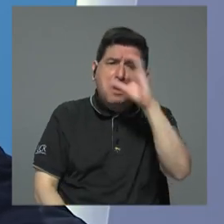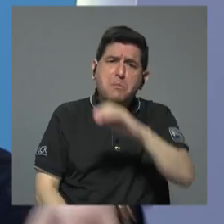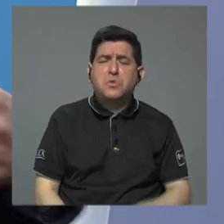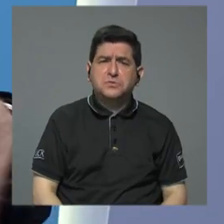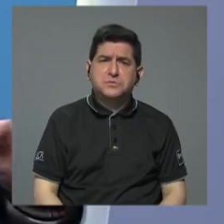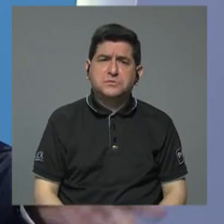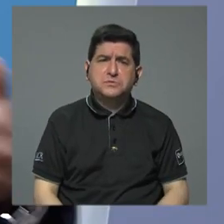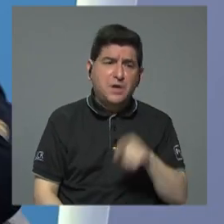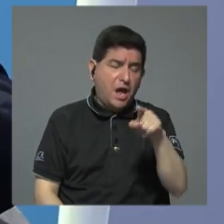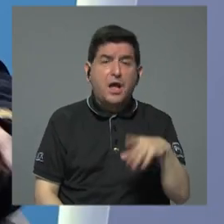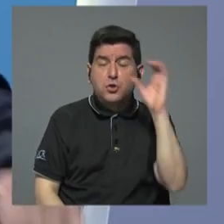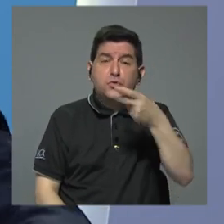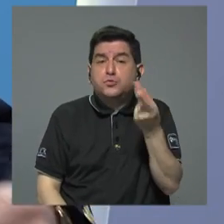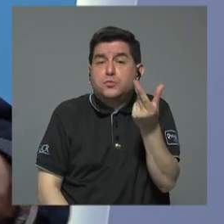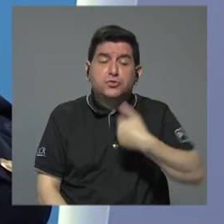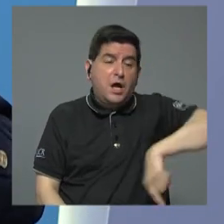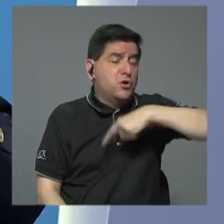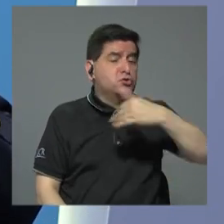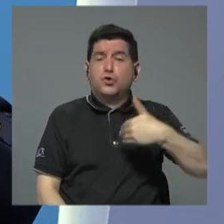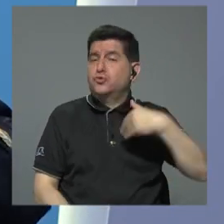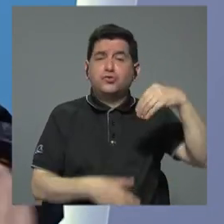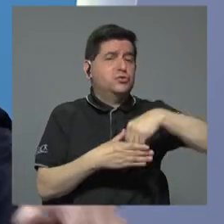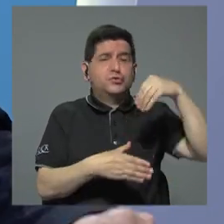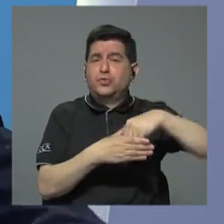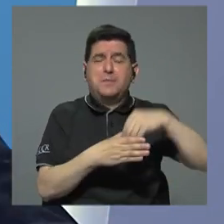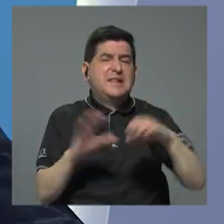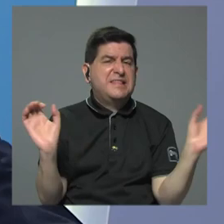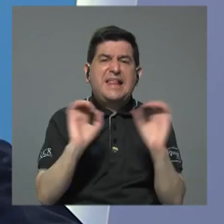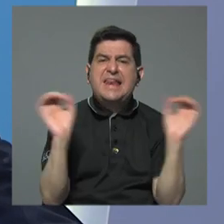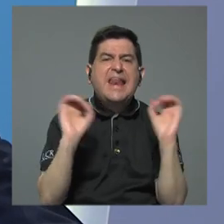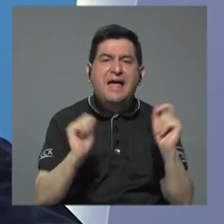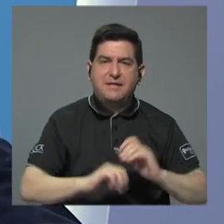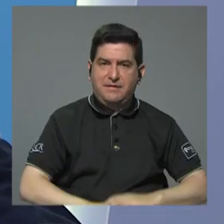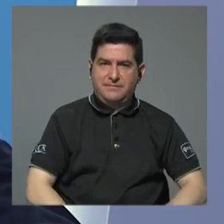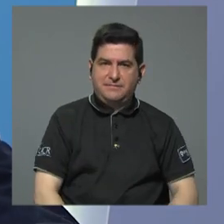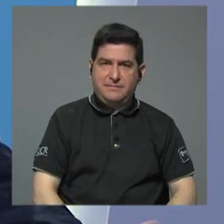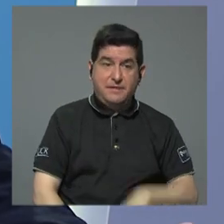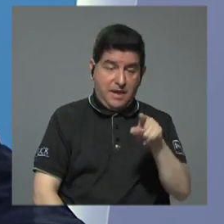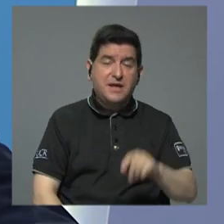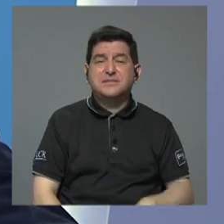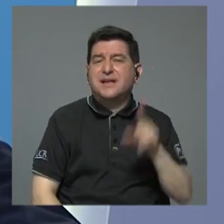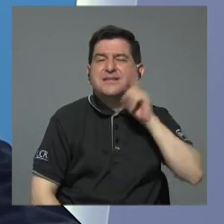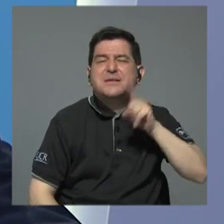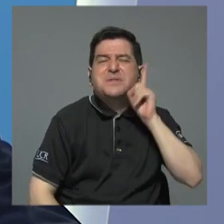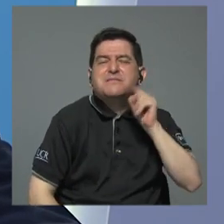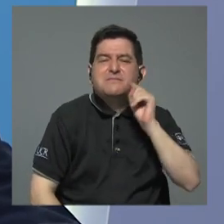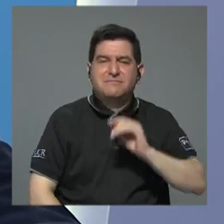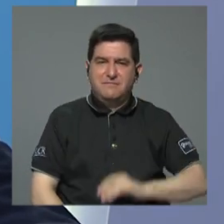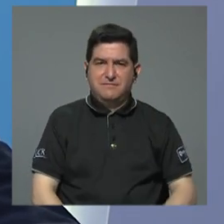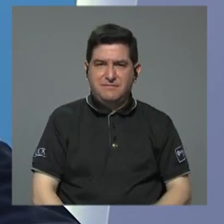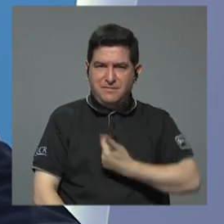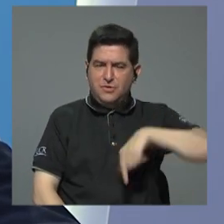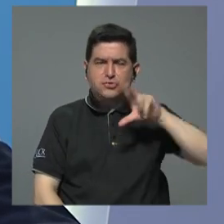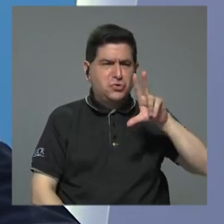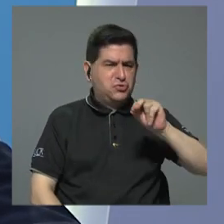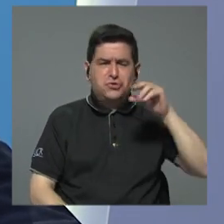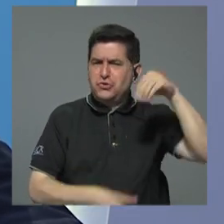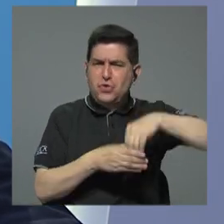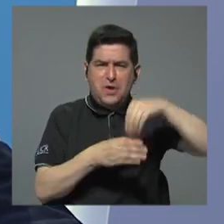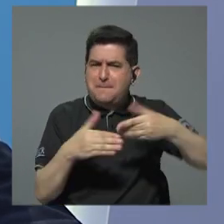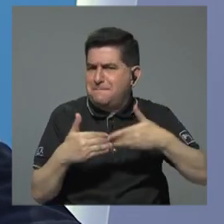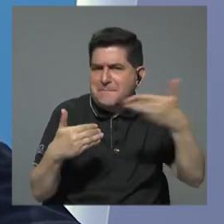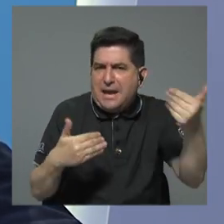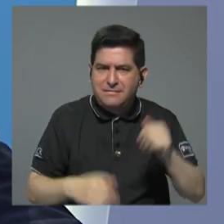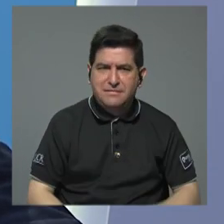y a ver, ellos conseguirán el dinero, nosotros no tenemos que invertir ni un 5, es que esa es la falsedad. ¿Verdad? Nosotros no tenemos que invertir en esas